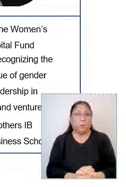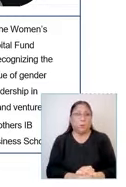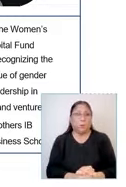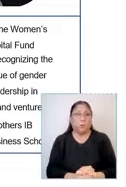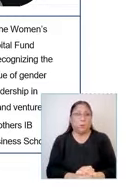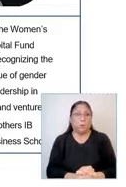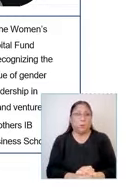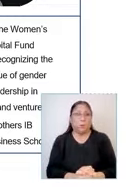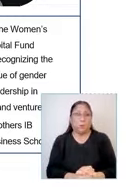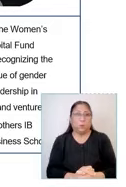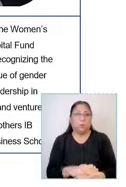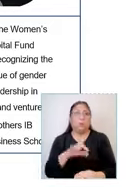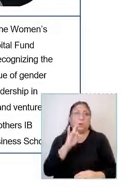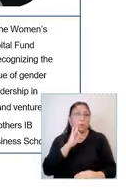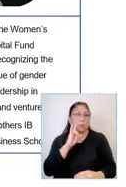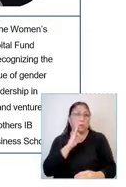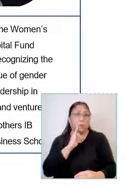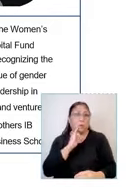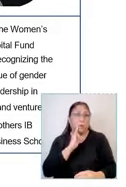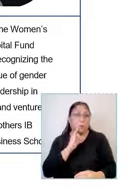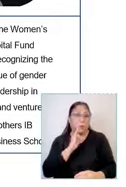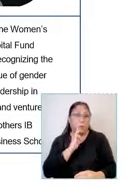en Estados Unidos